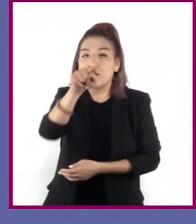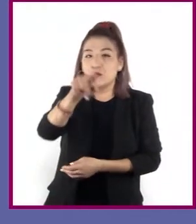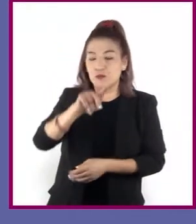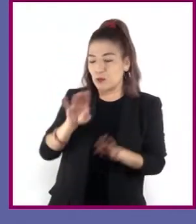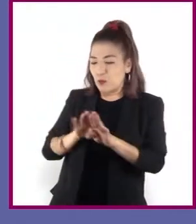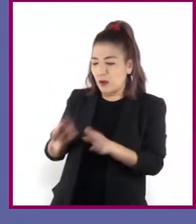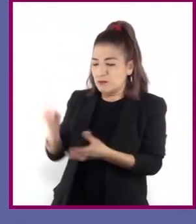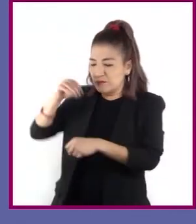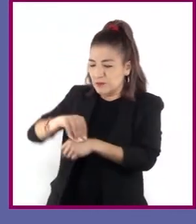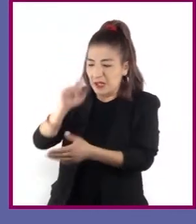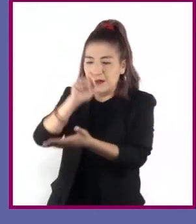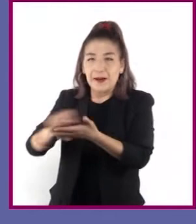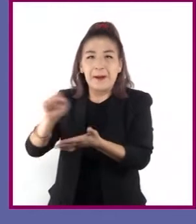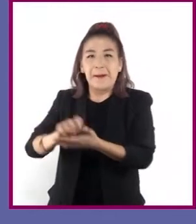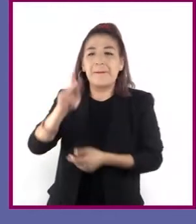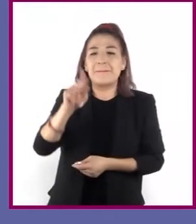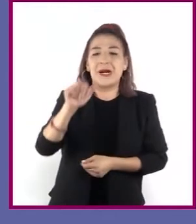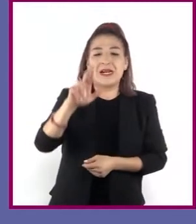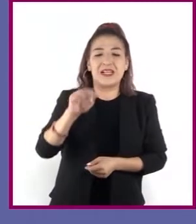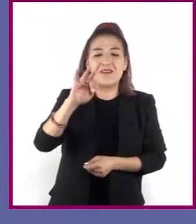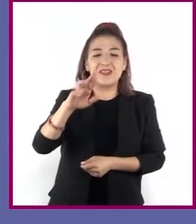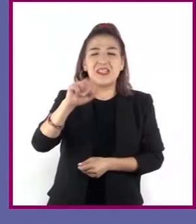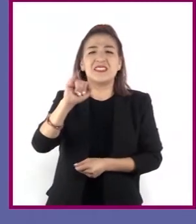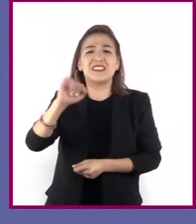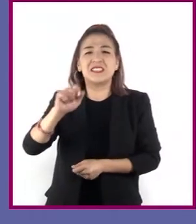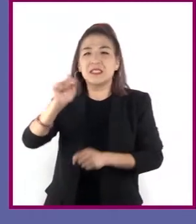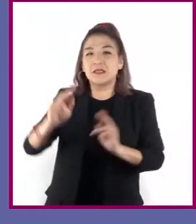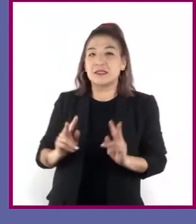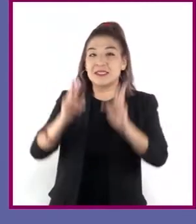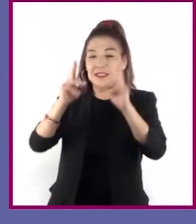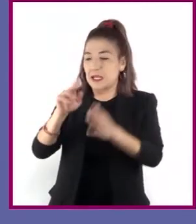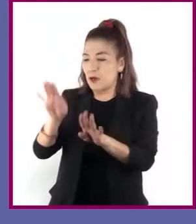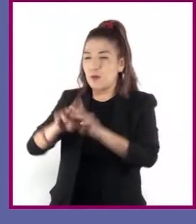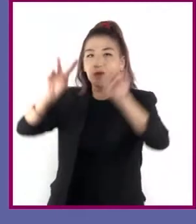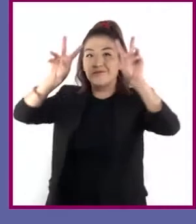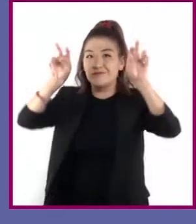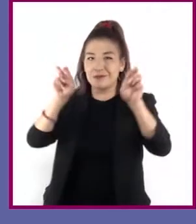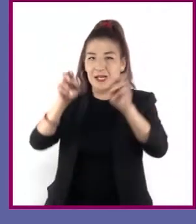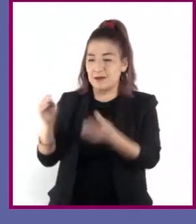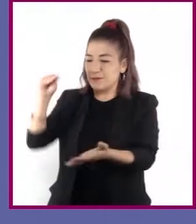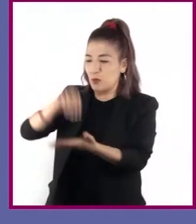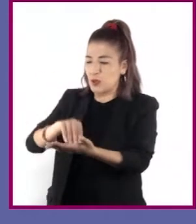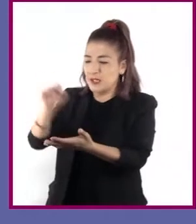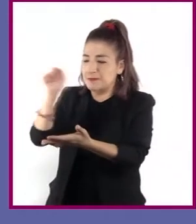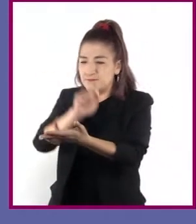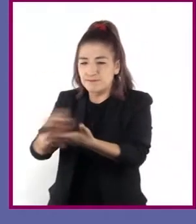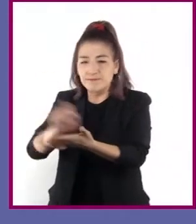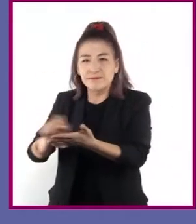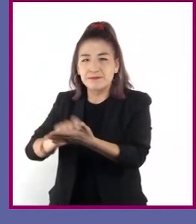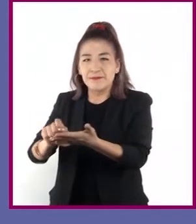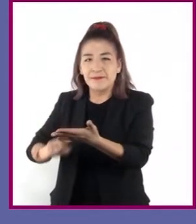haciendo una paráfrasis del texto original o citando textualmente, entre comillas, lo que expresa el autor.